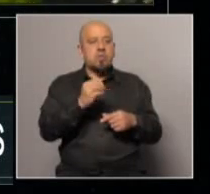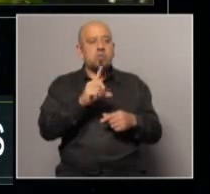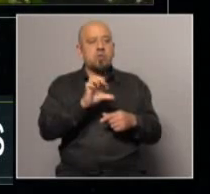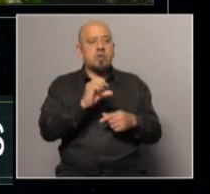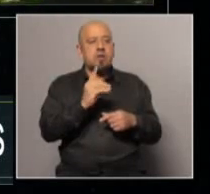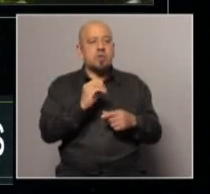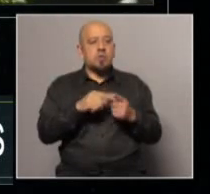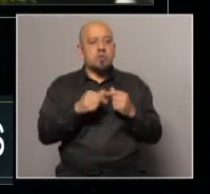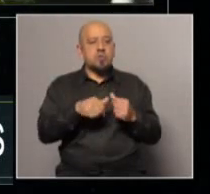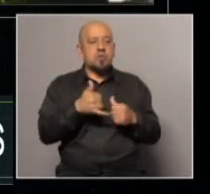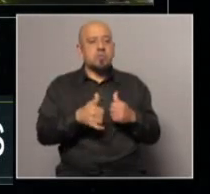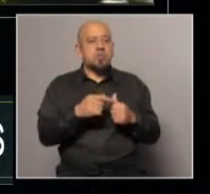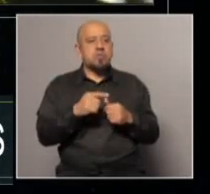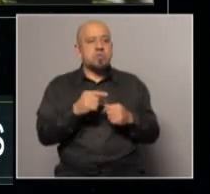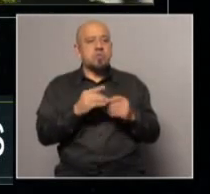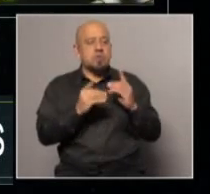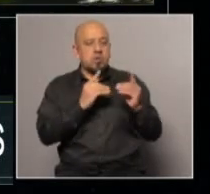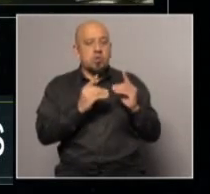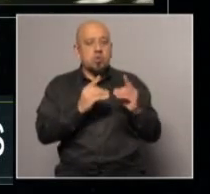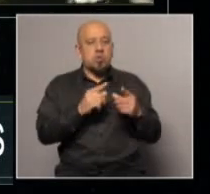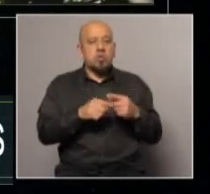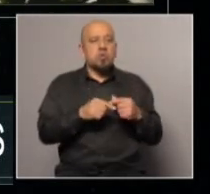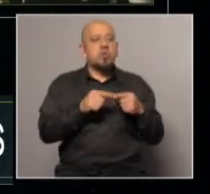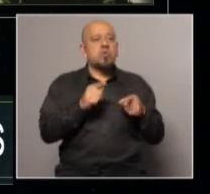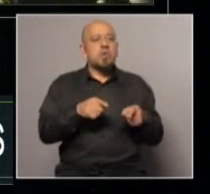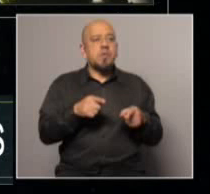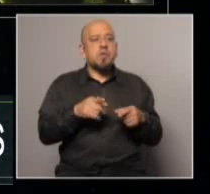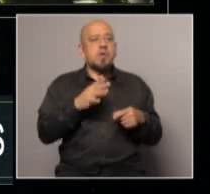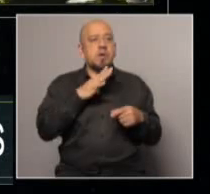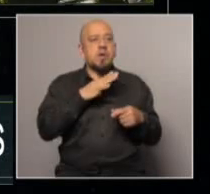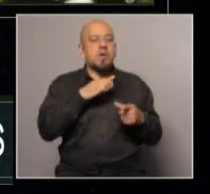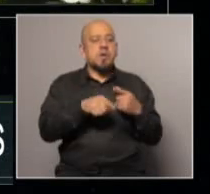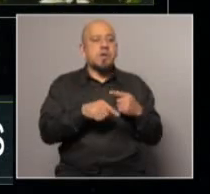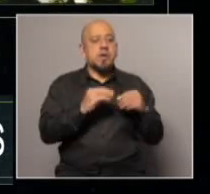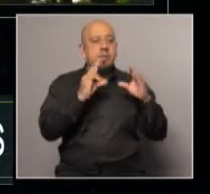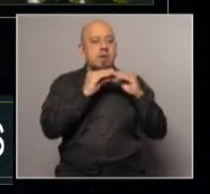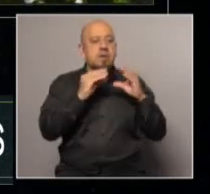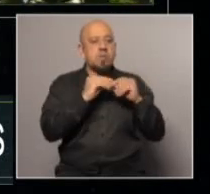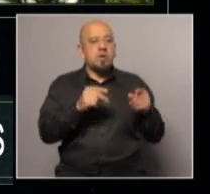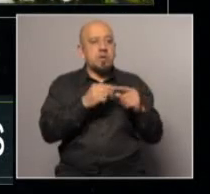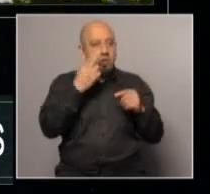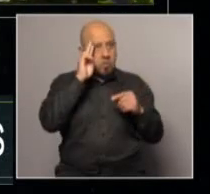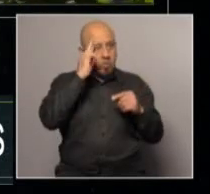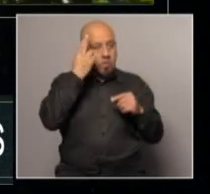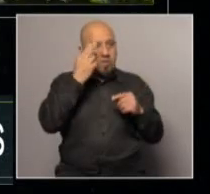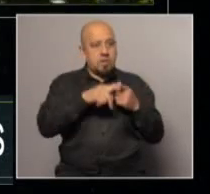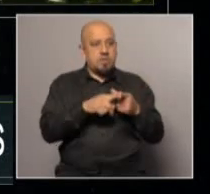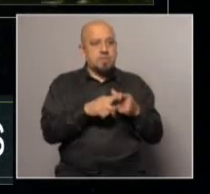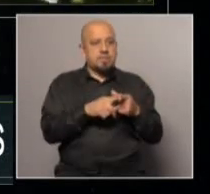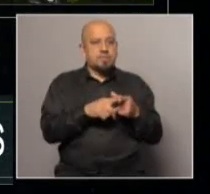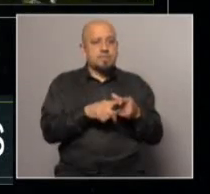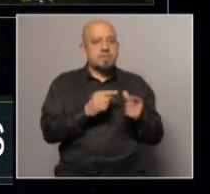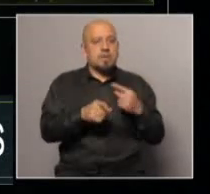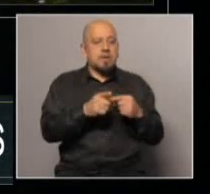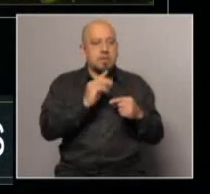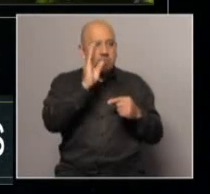nosotros tenemos un diálogo muy fluido, por cierto, nos han señalado que se ha detectado marihuana de origen uruguayo en Brasil.